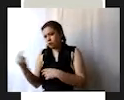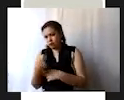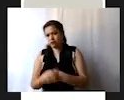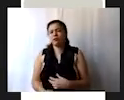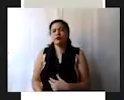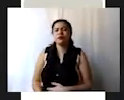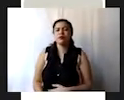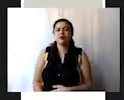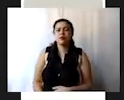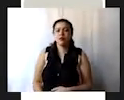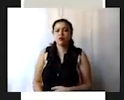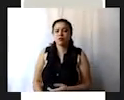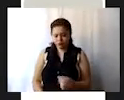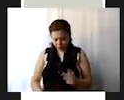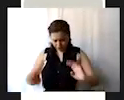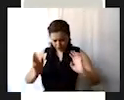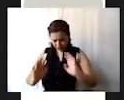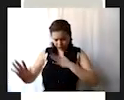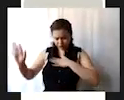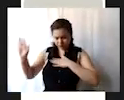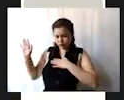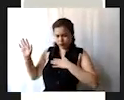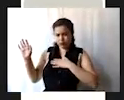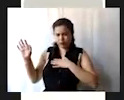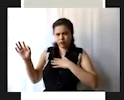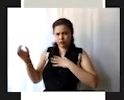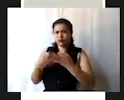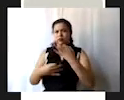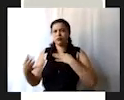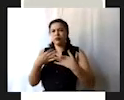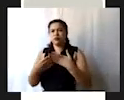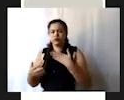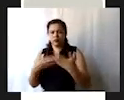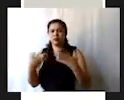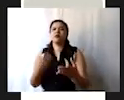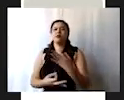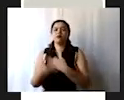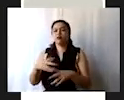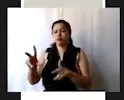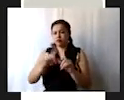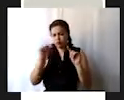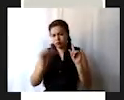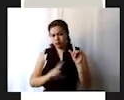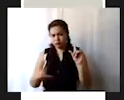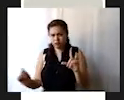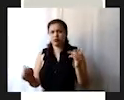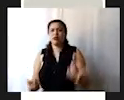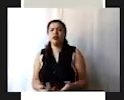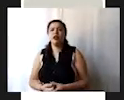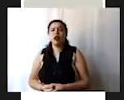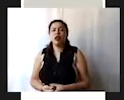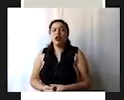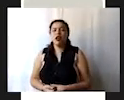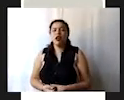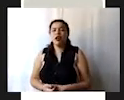Por compromiso, todos los actores en todos los países deben